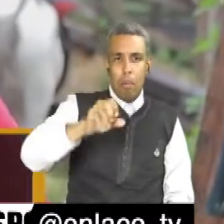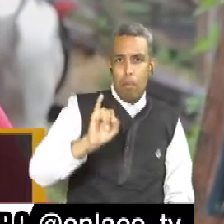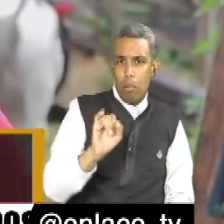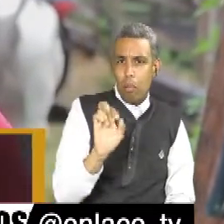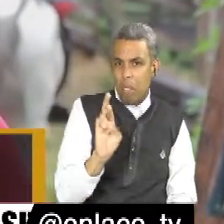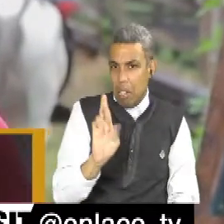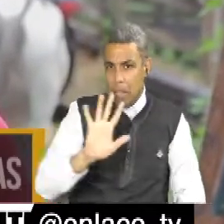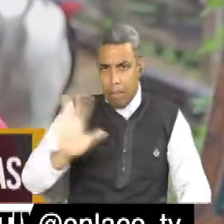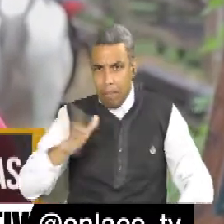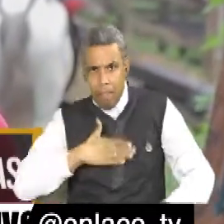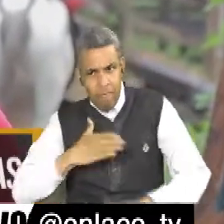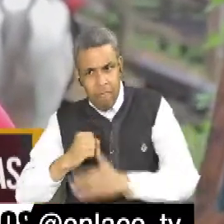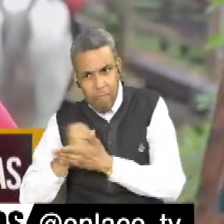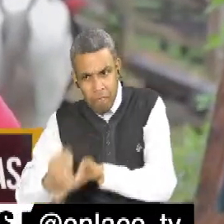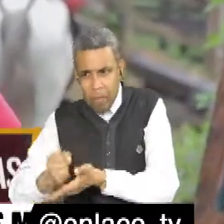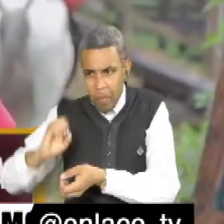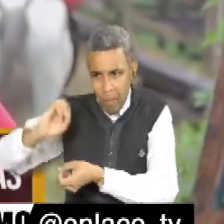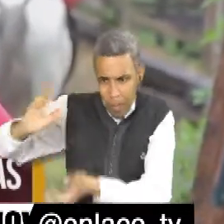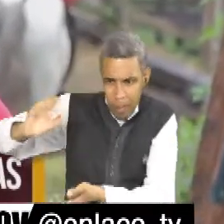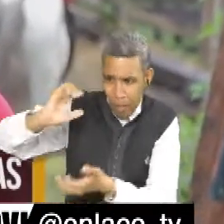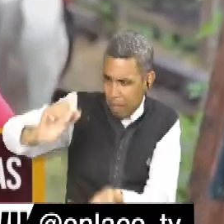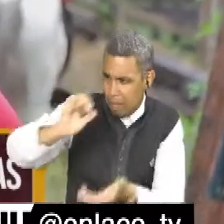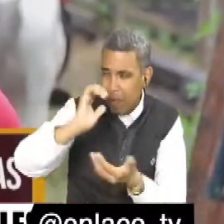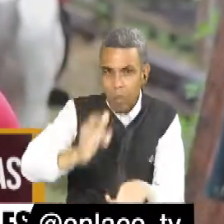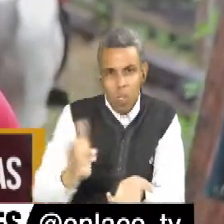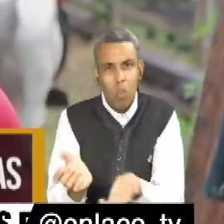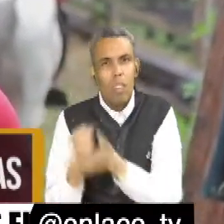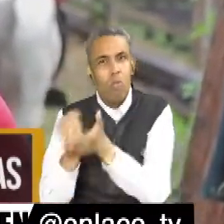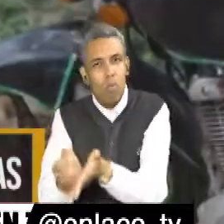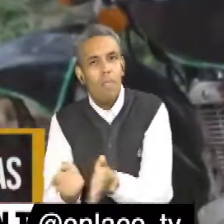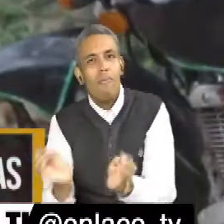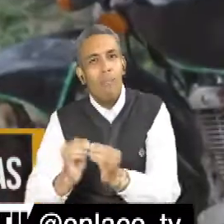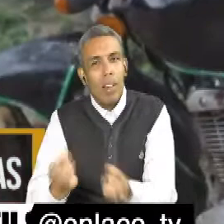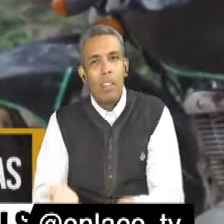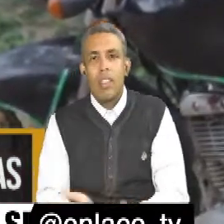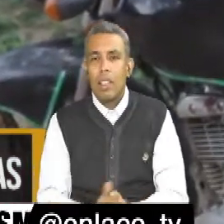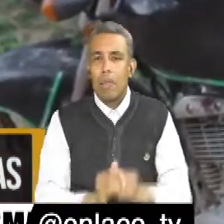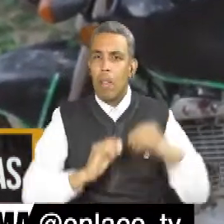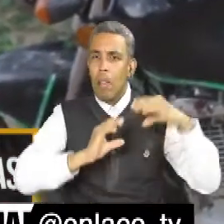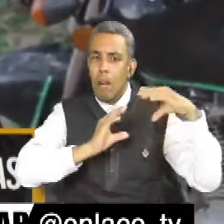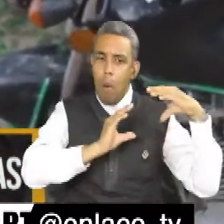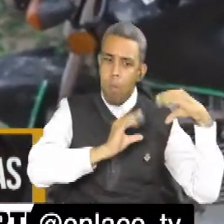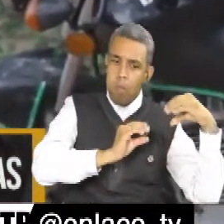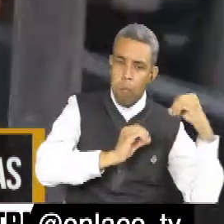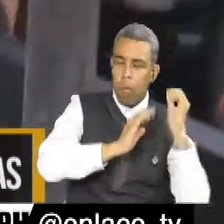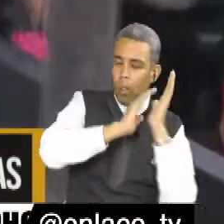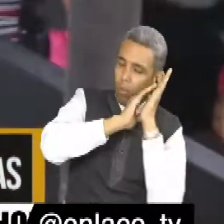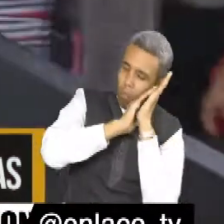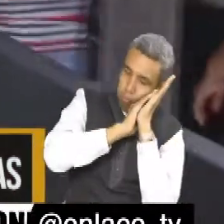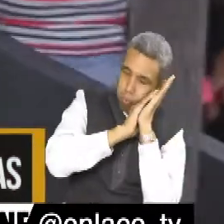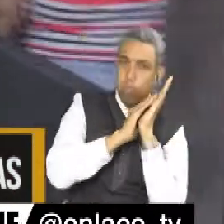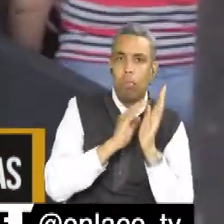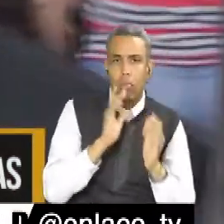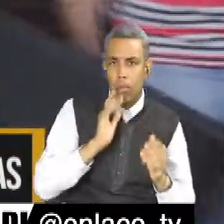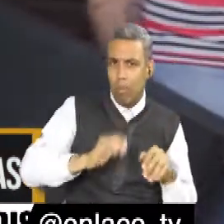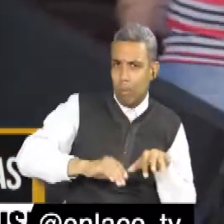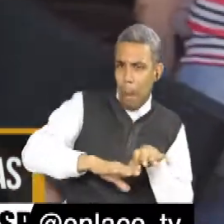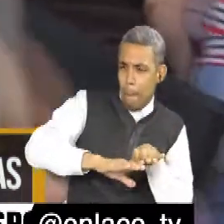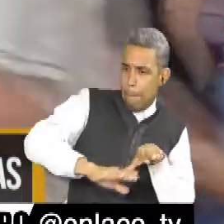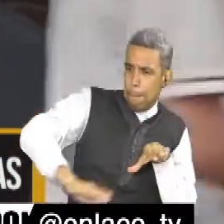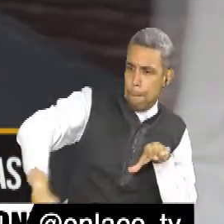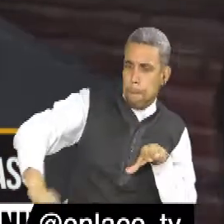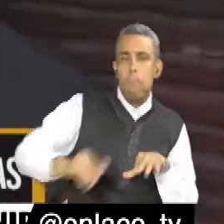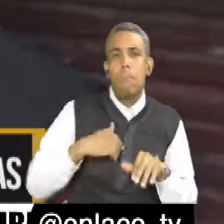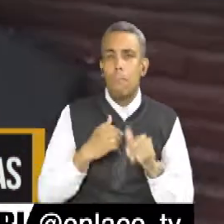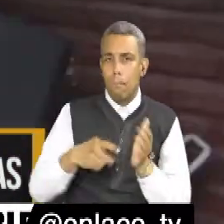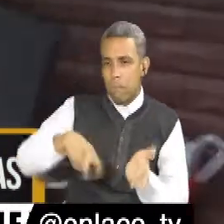humanitarias, que son unos mercados, unas colchonetas, utensilios para la cocina y de aseo, donde sabemos que para